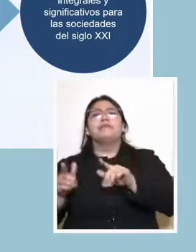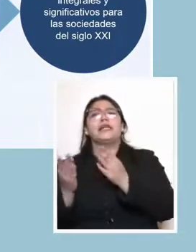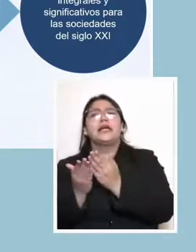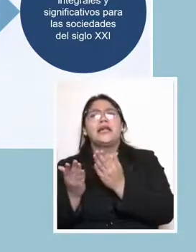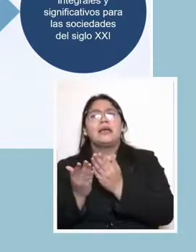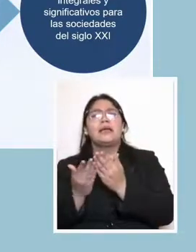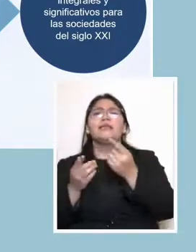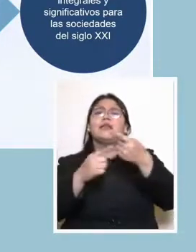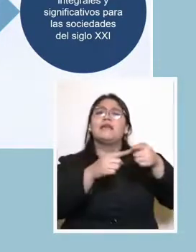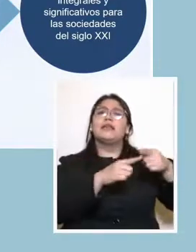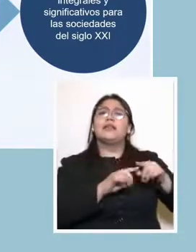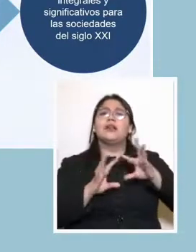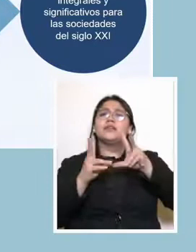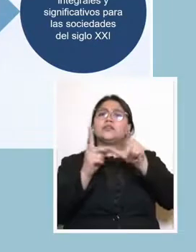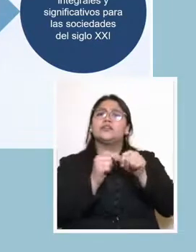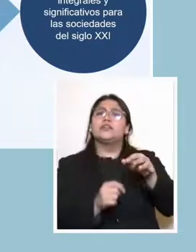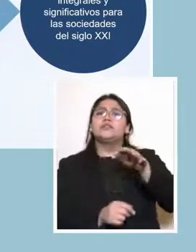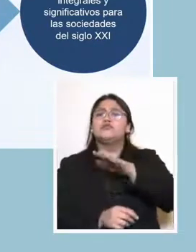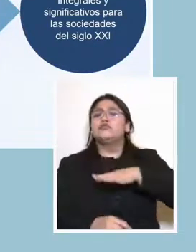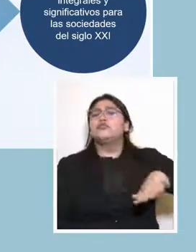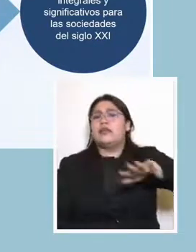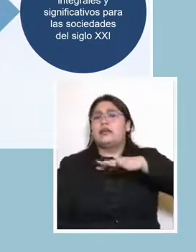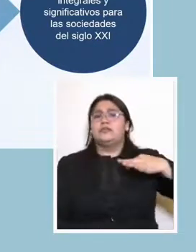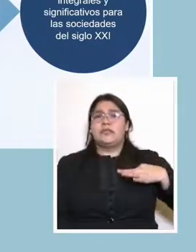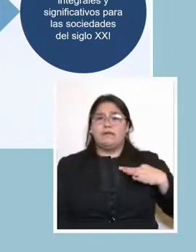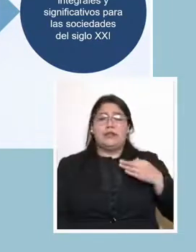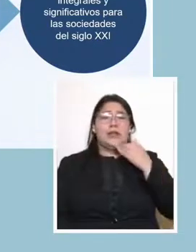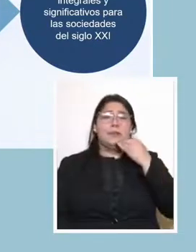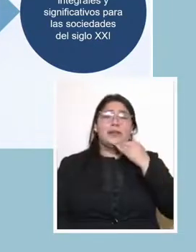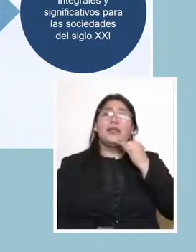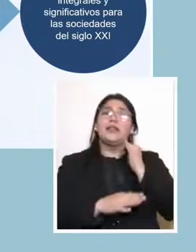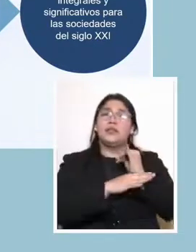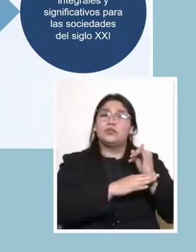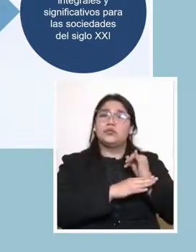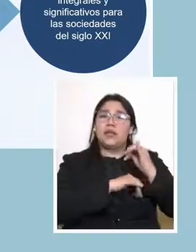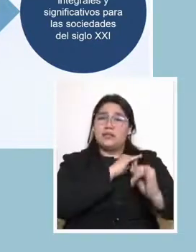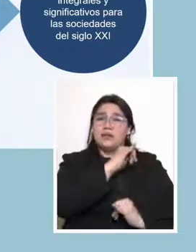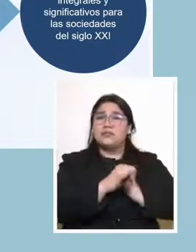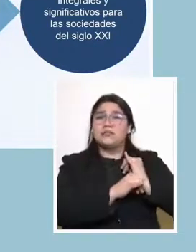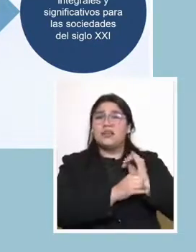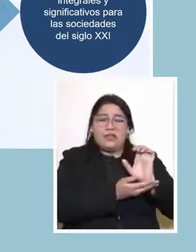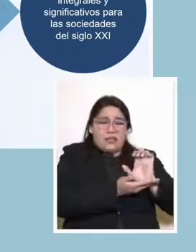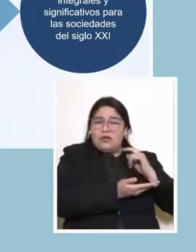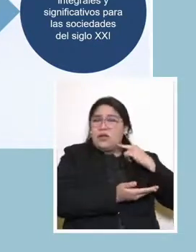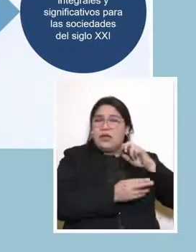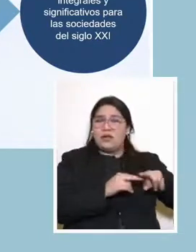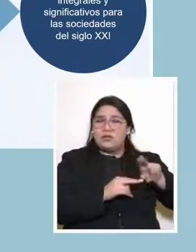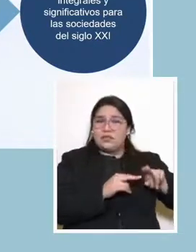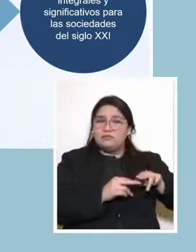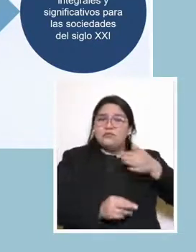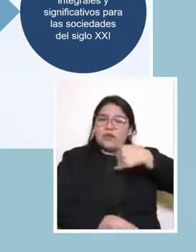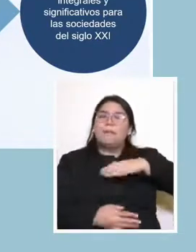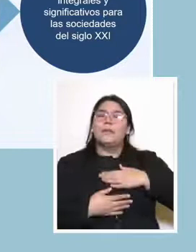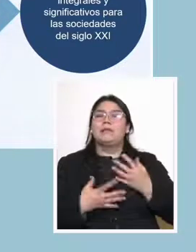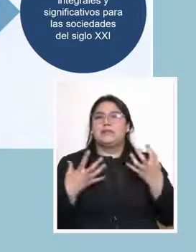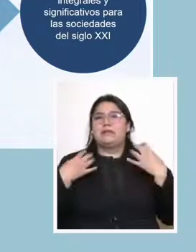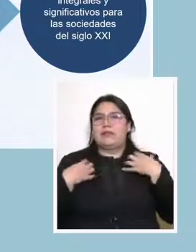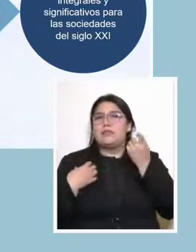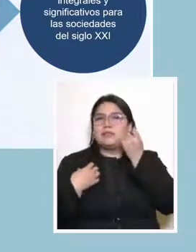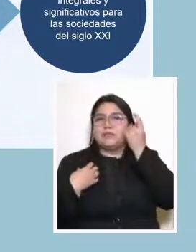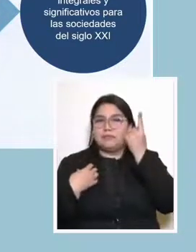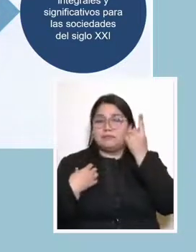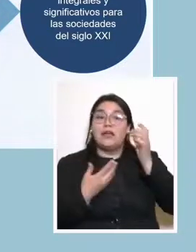las organizaciones de la sociedad civil, los organismos internacionales y qué hace el Estado, es entender cuál es nuestra función. Y entendemos que el Estado debe ser